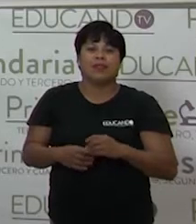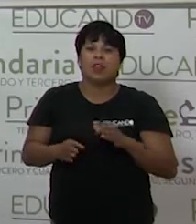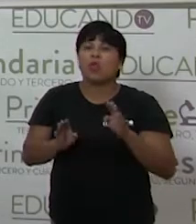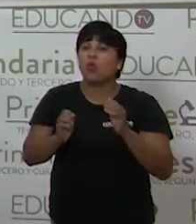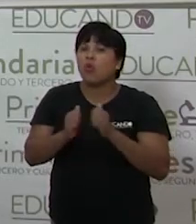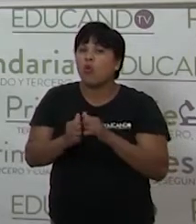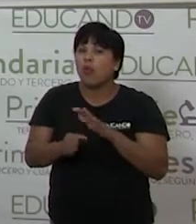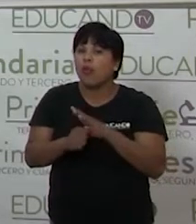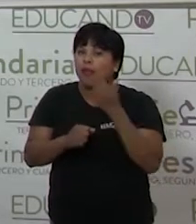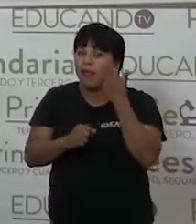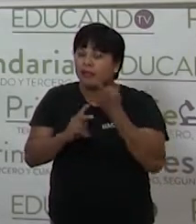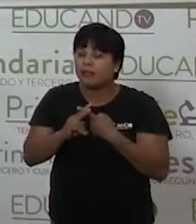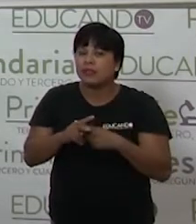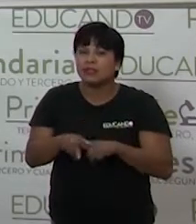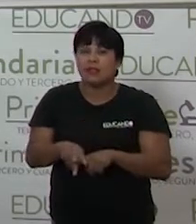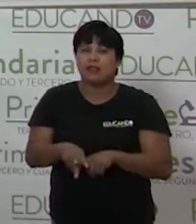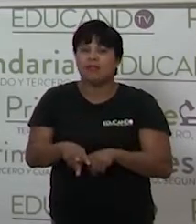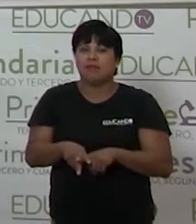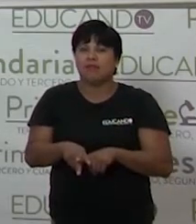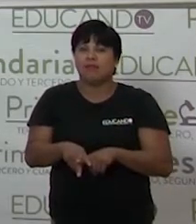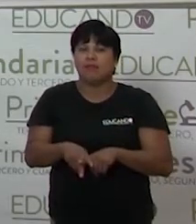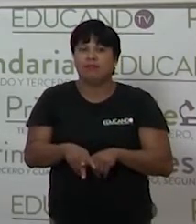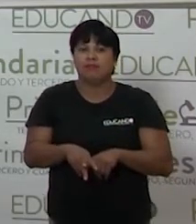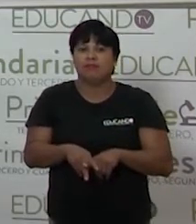con qué quieres que empecemos